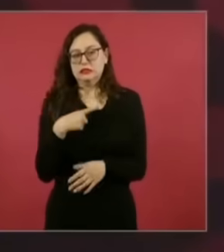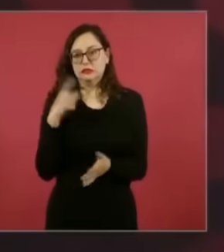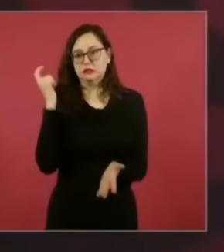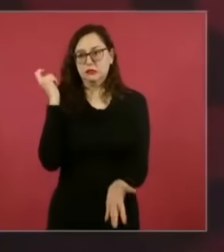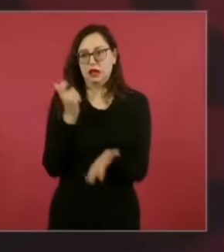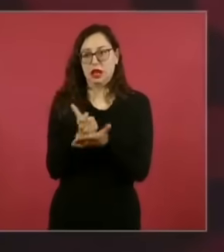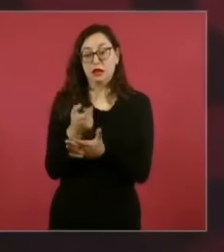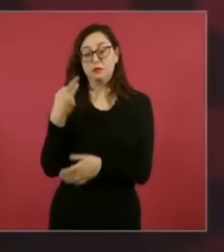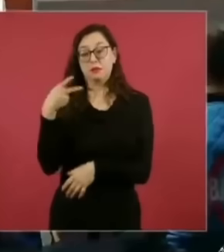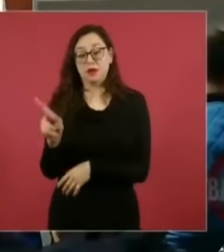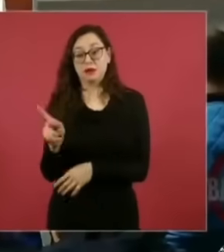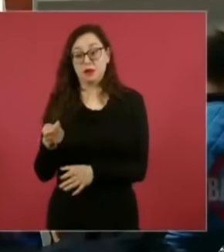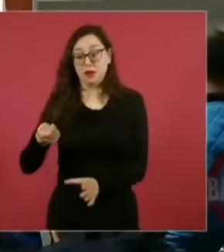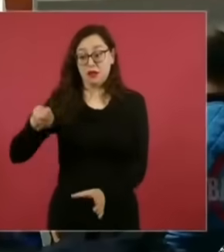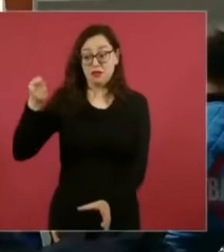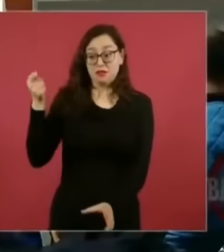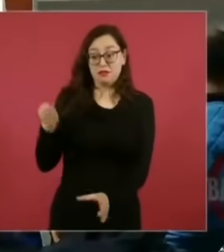Corte